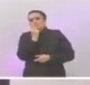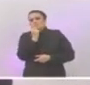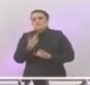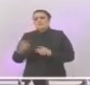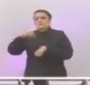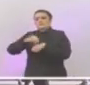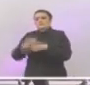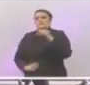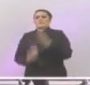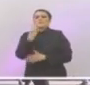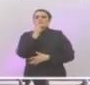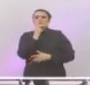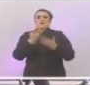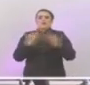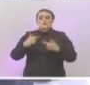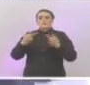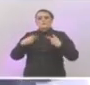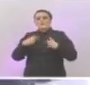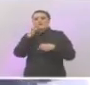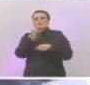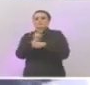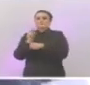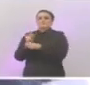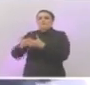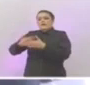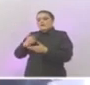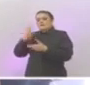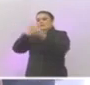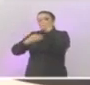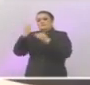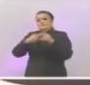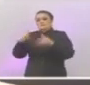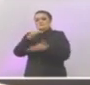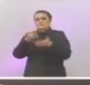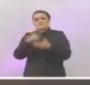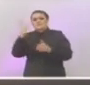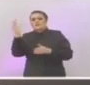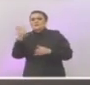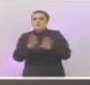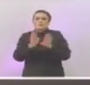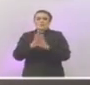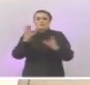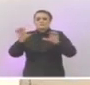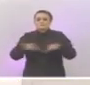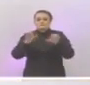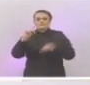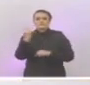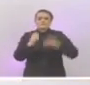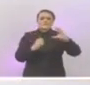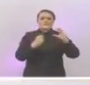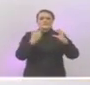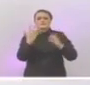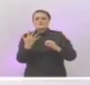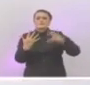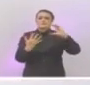corporación, así como custodios y elementos capacitados en áreas tecnológicas para el C5 y 2. De